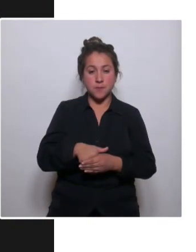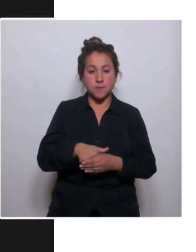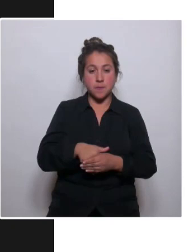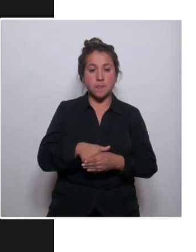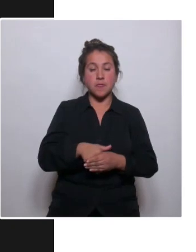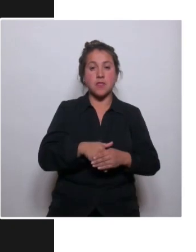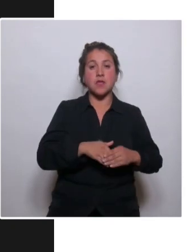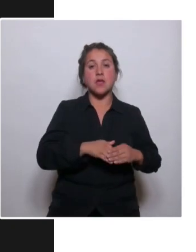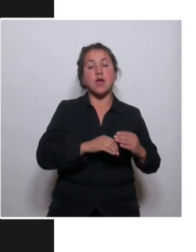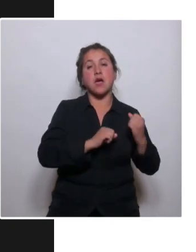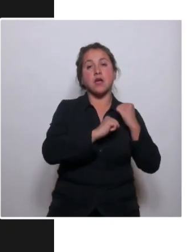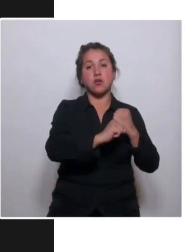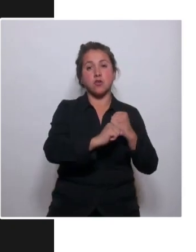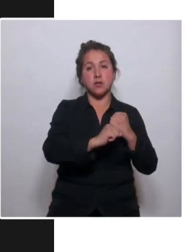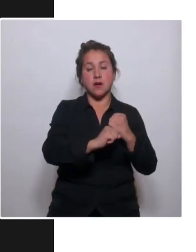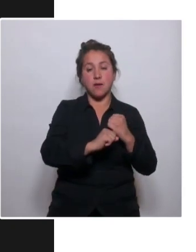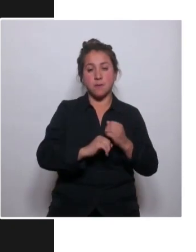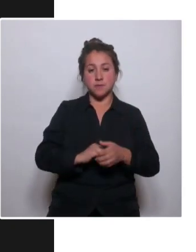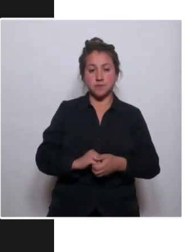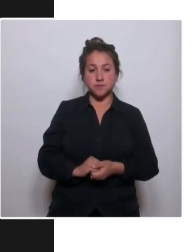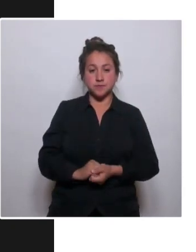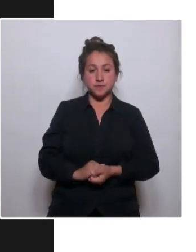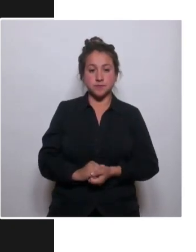Rechazo, señor secretario.